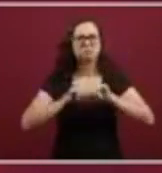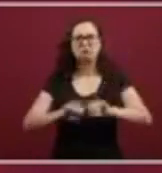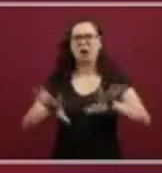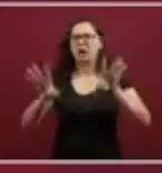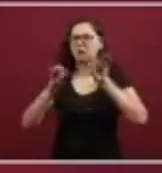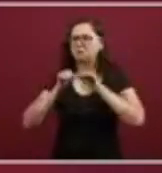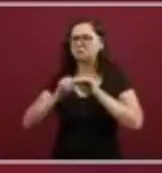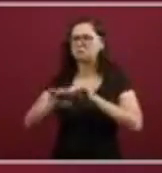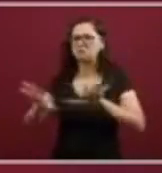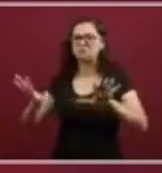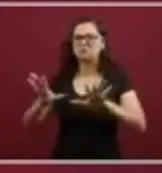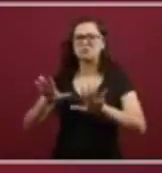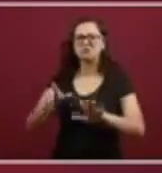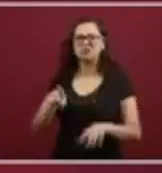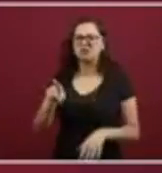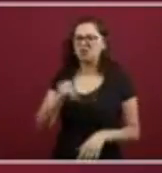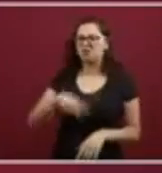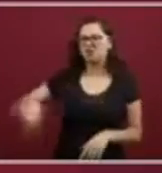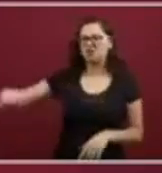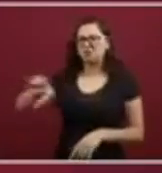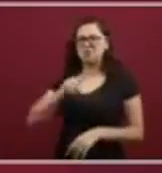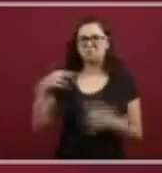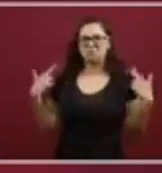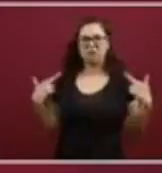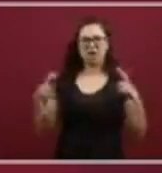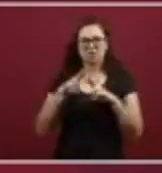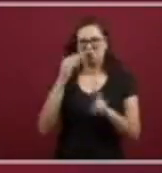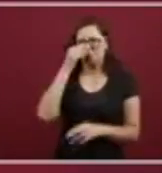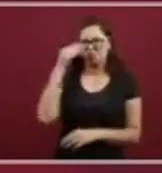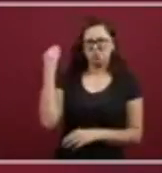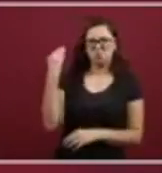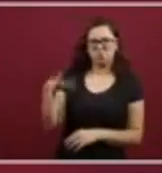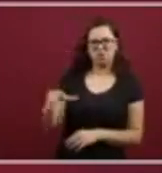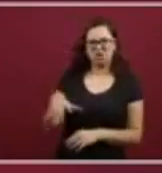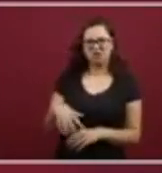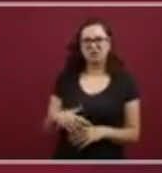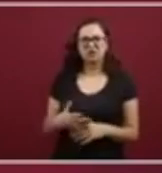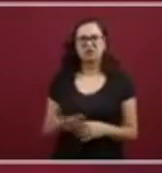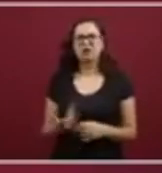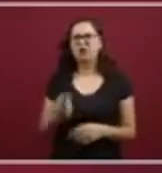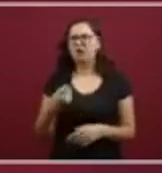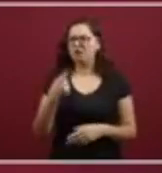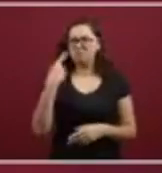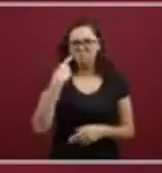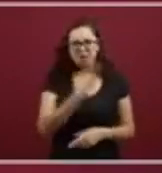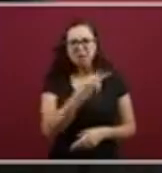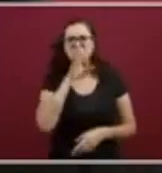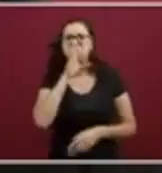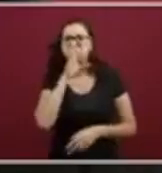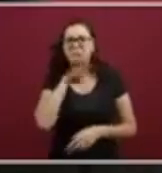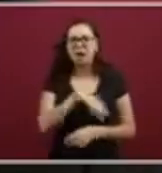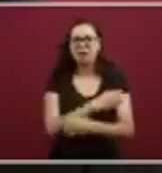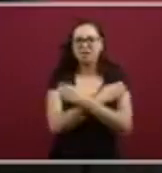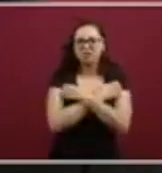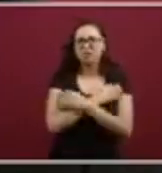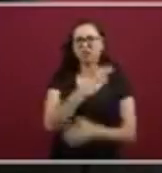para culpar a los maestros del atraso